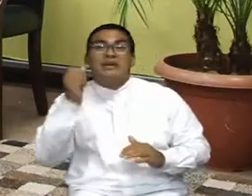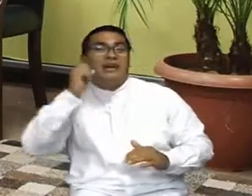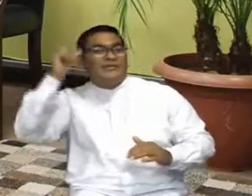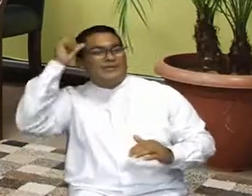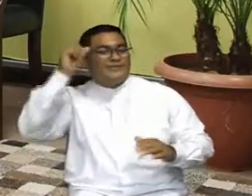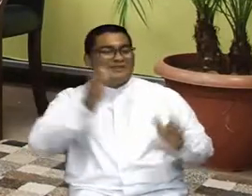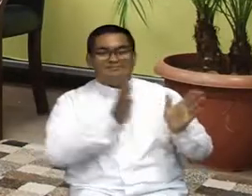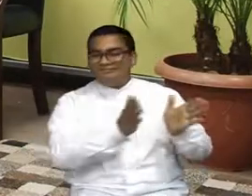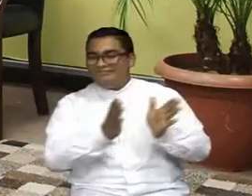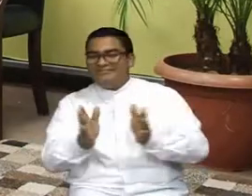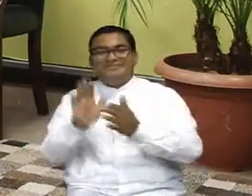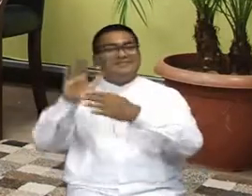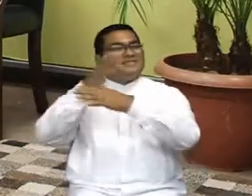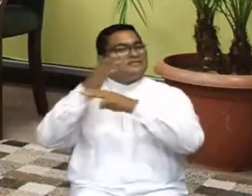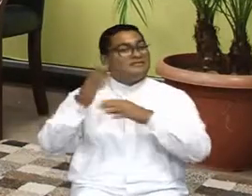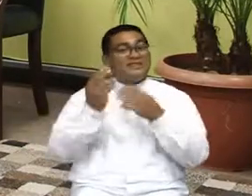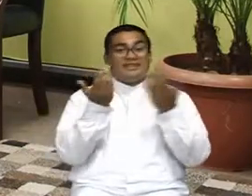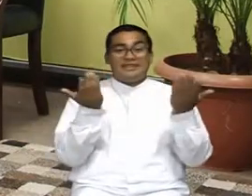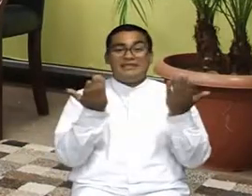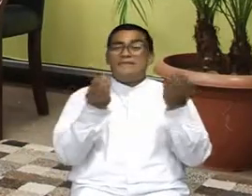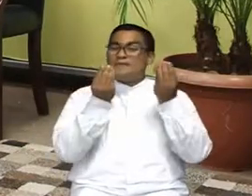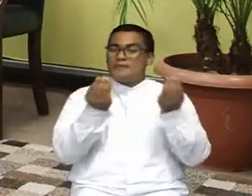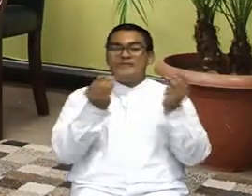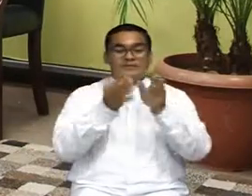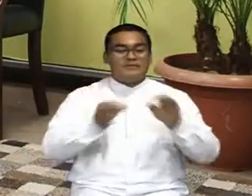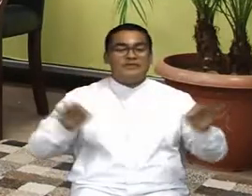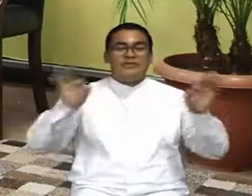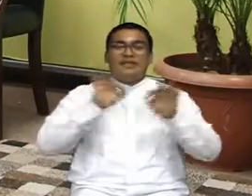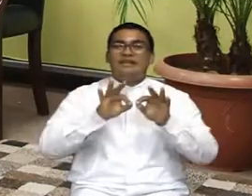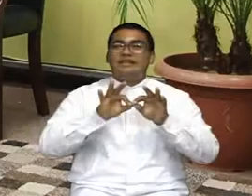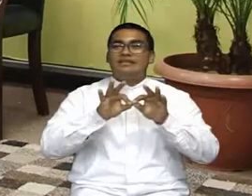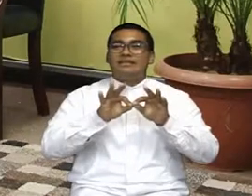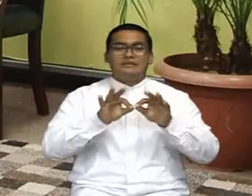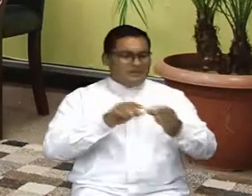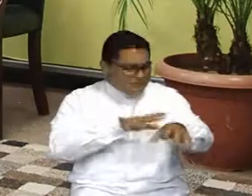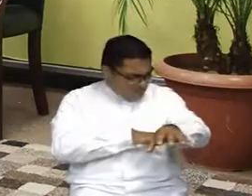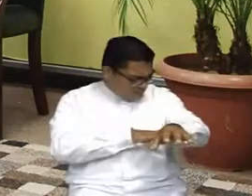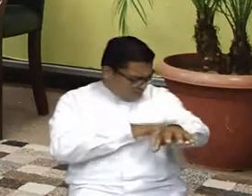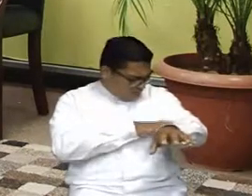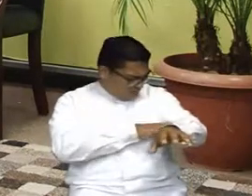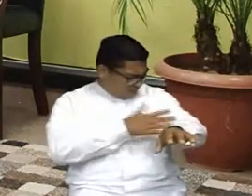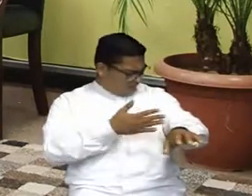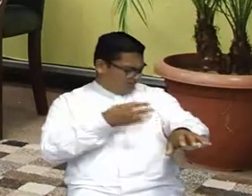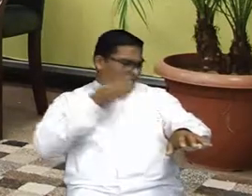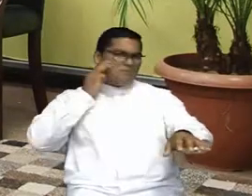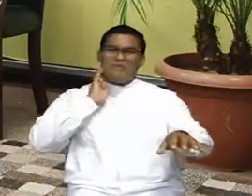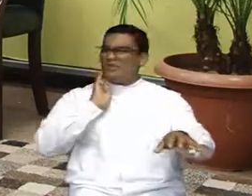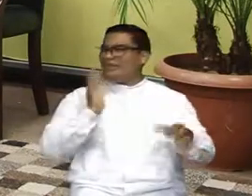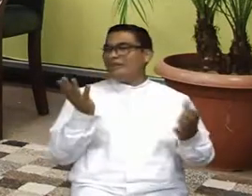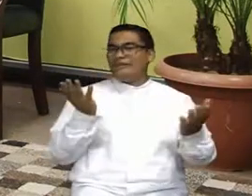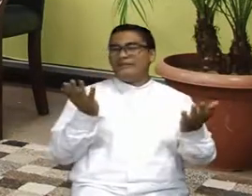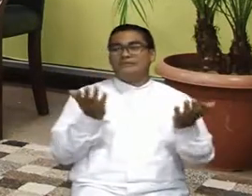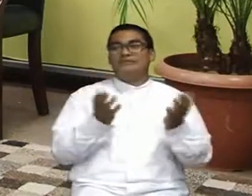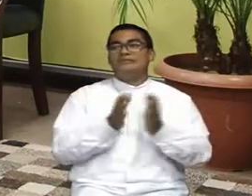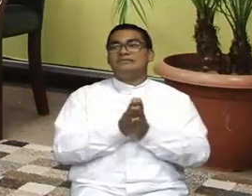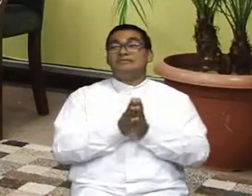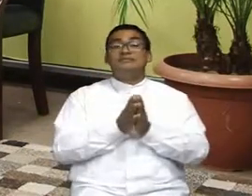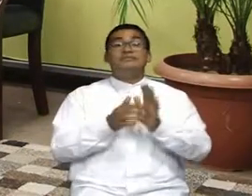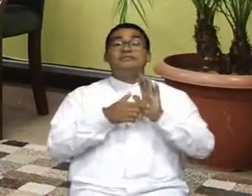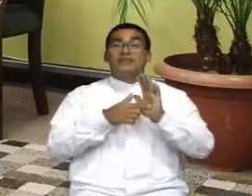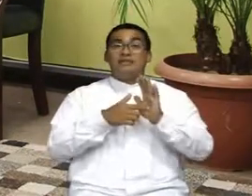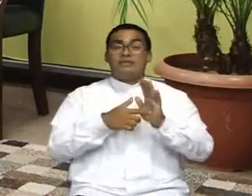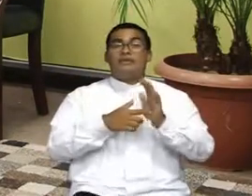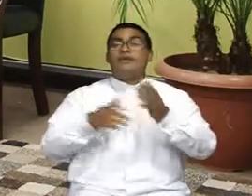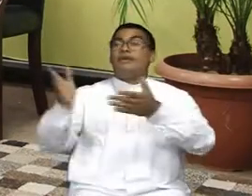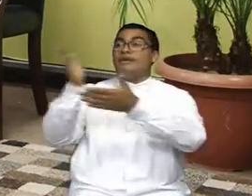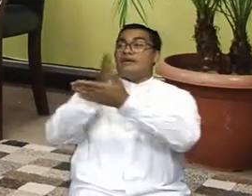mismos. Pero sí es muy importante buscar ayuda cuando aparecen sin que sea secundario a golpes. Yo he escuchado testimonio y casualmente por